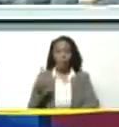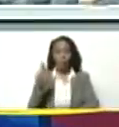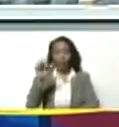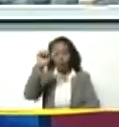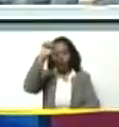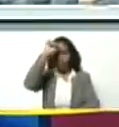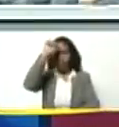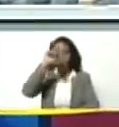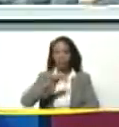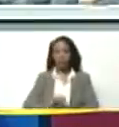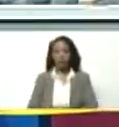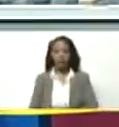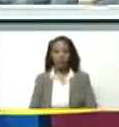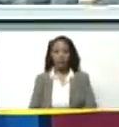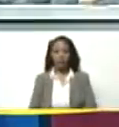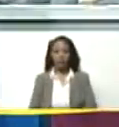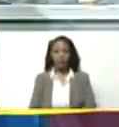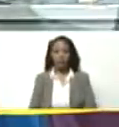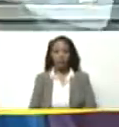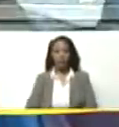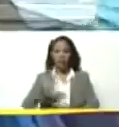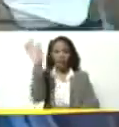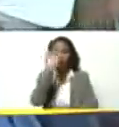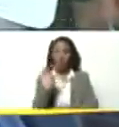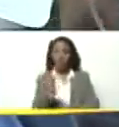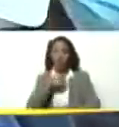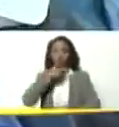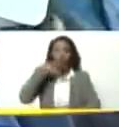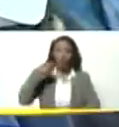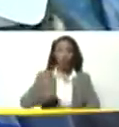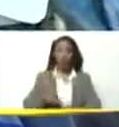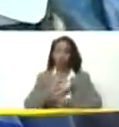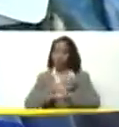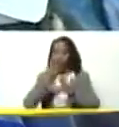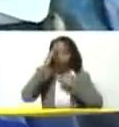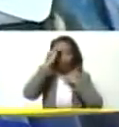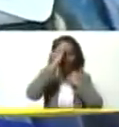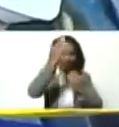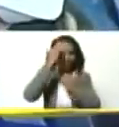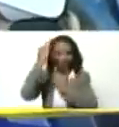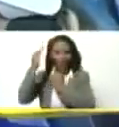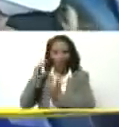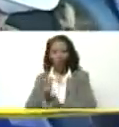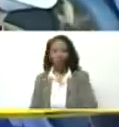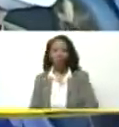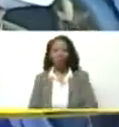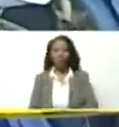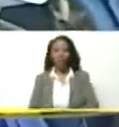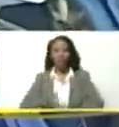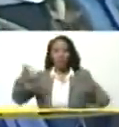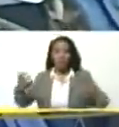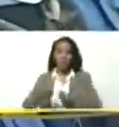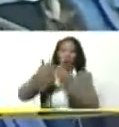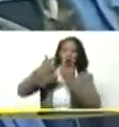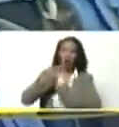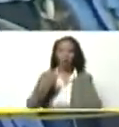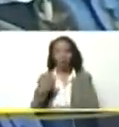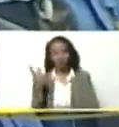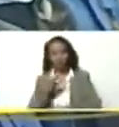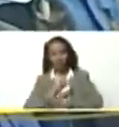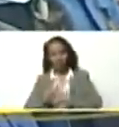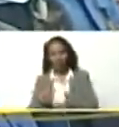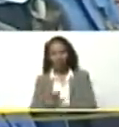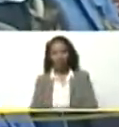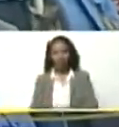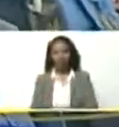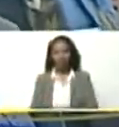India, de la Federación Rusa, ya nos saludamos y brindamos,